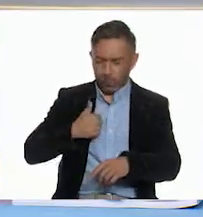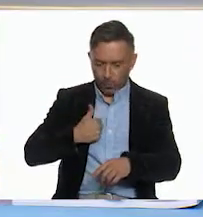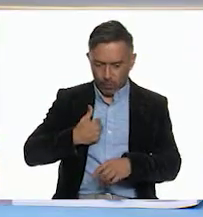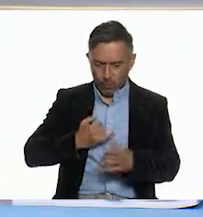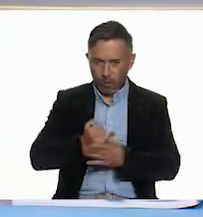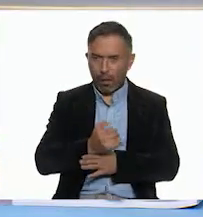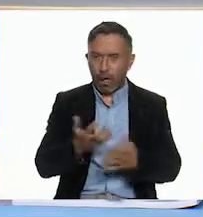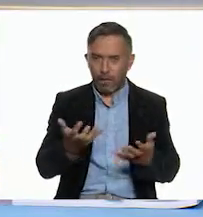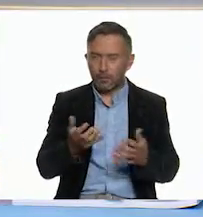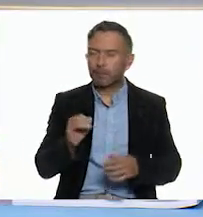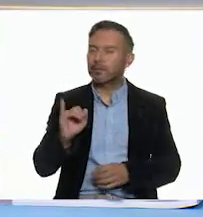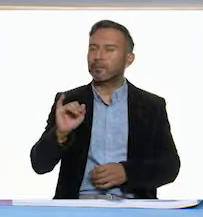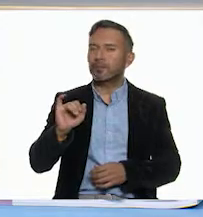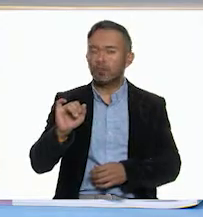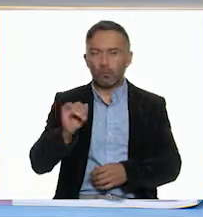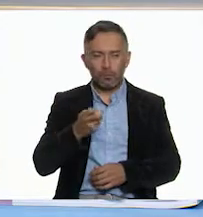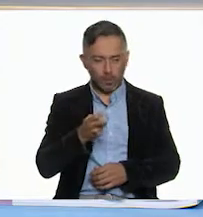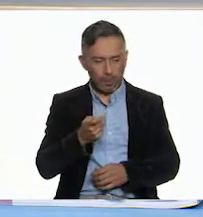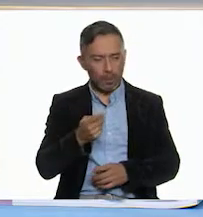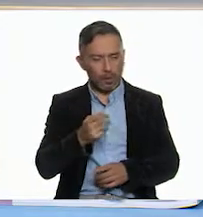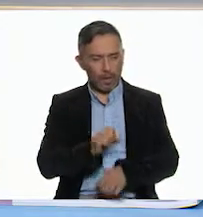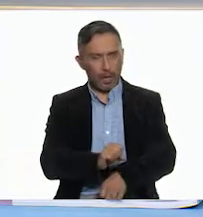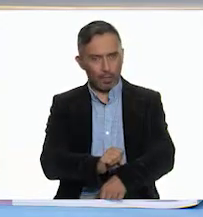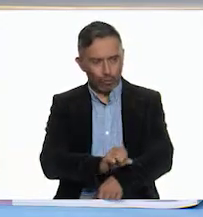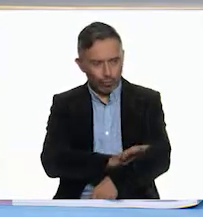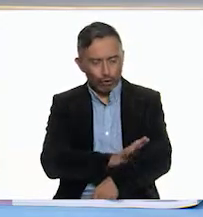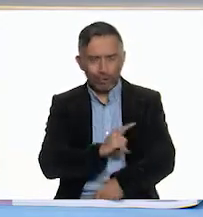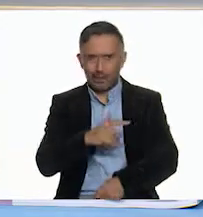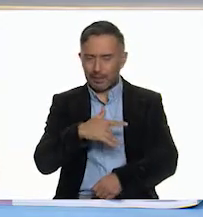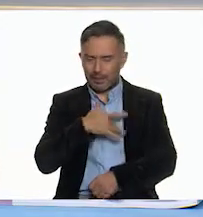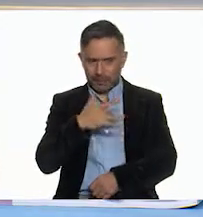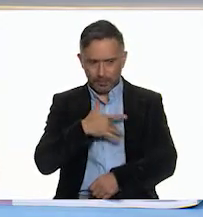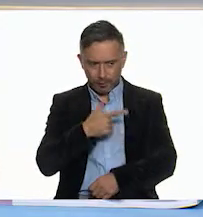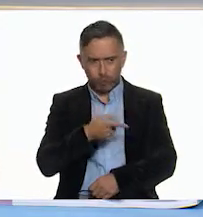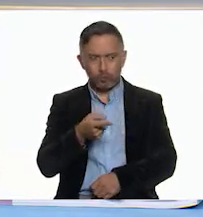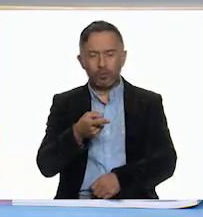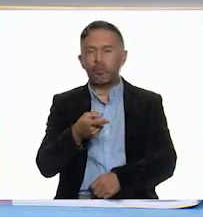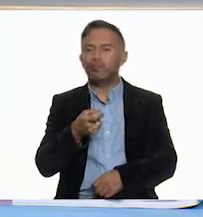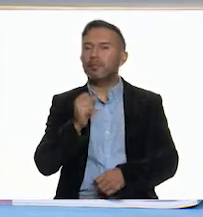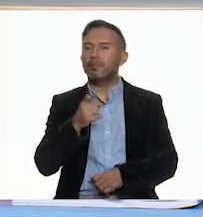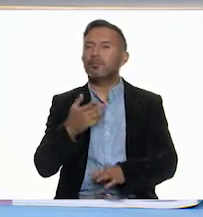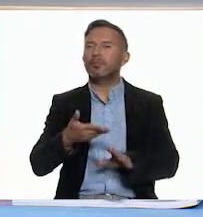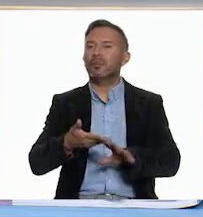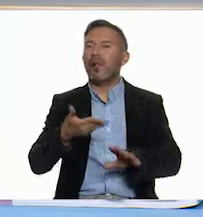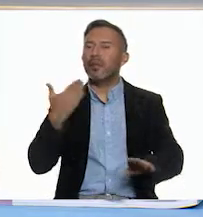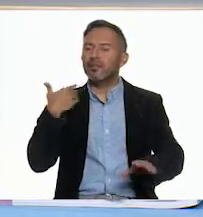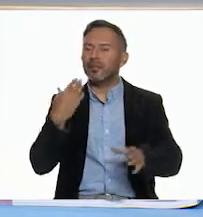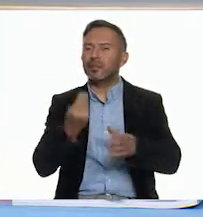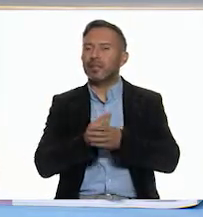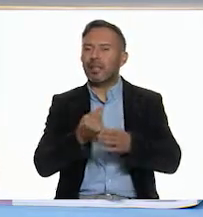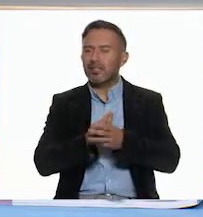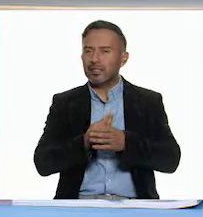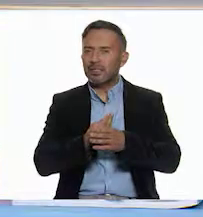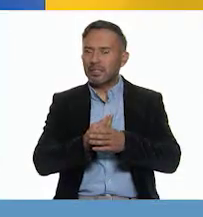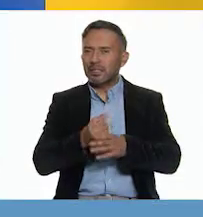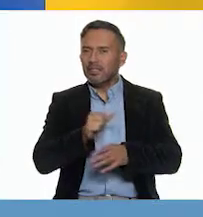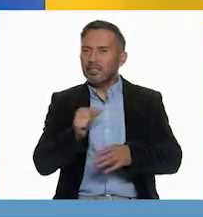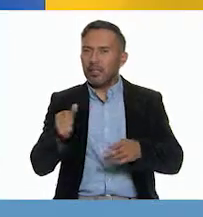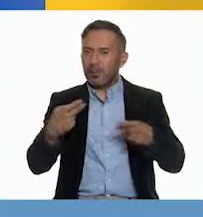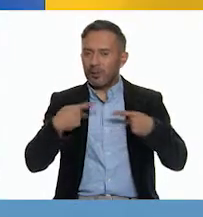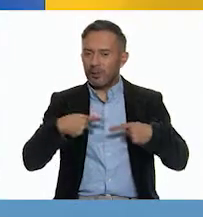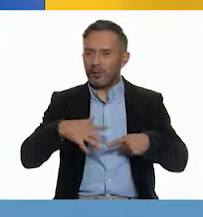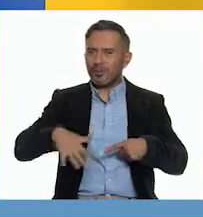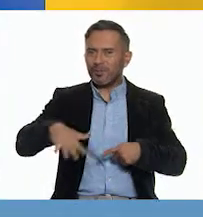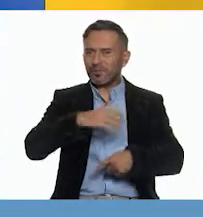Sí, eso de las emociones y los sentimientos los hemos visto en las clases de educación socioemocional. Sí,